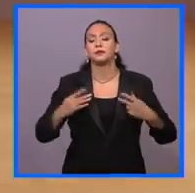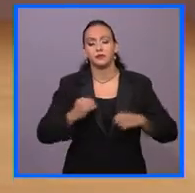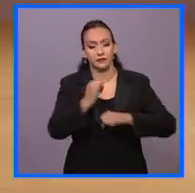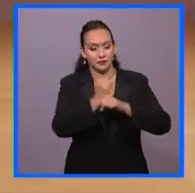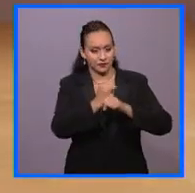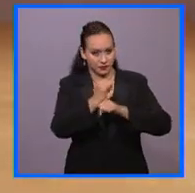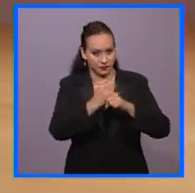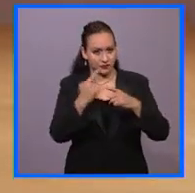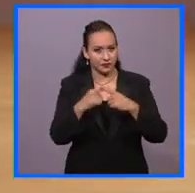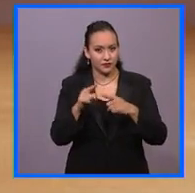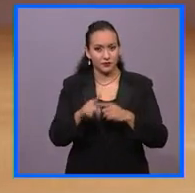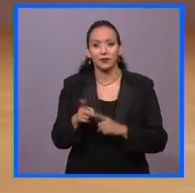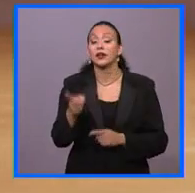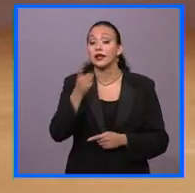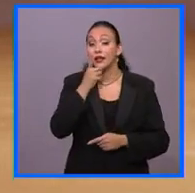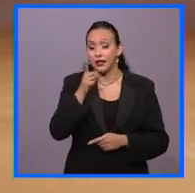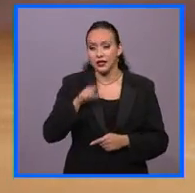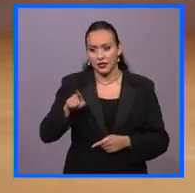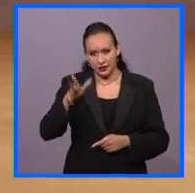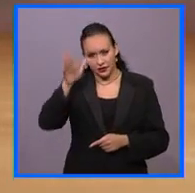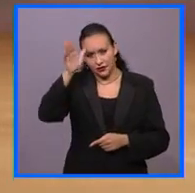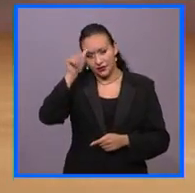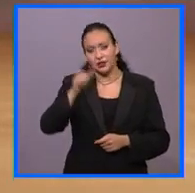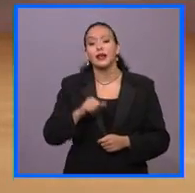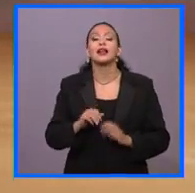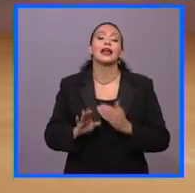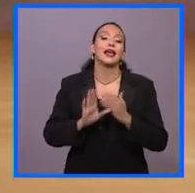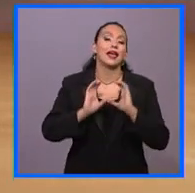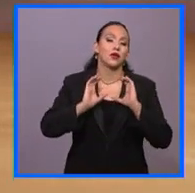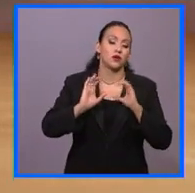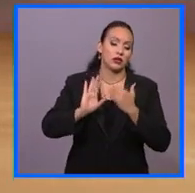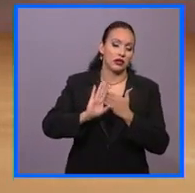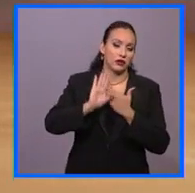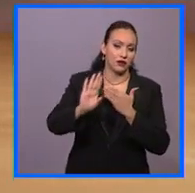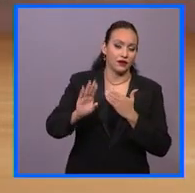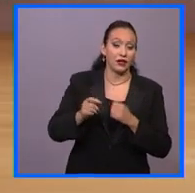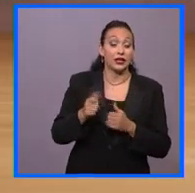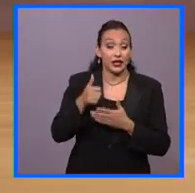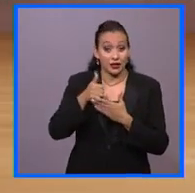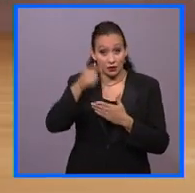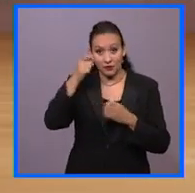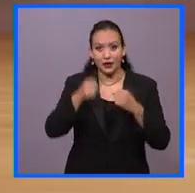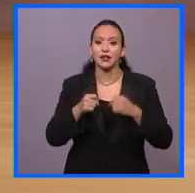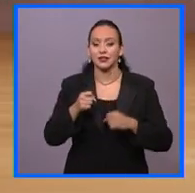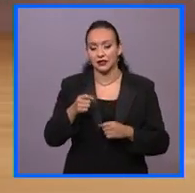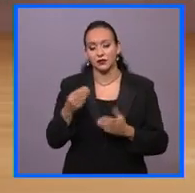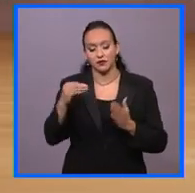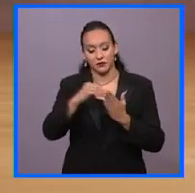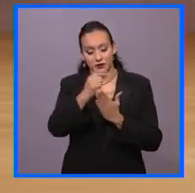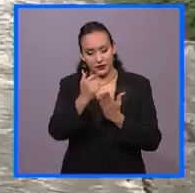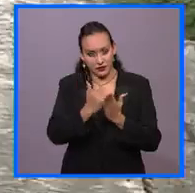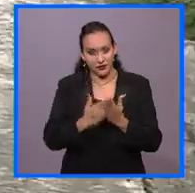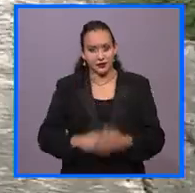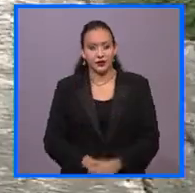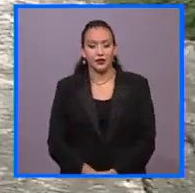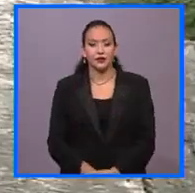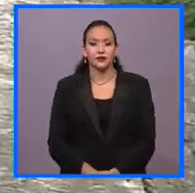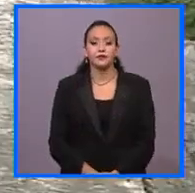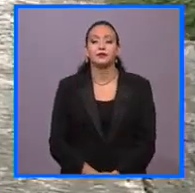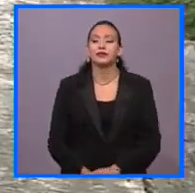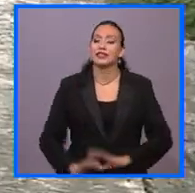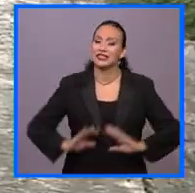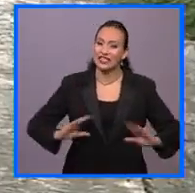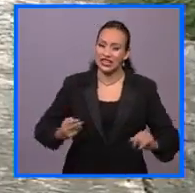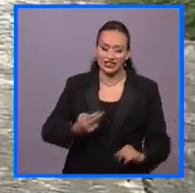Investigadores y académicos coincidieron en que la prevención debe guiar la política de seguridad en el país. Es momento